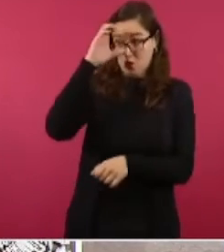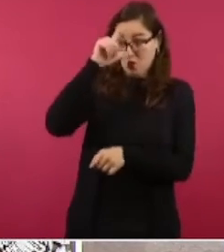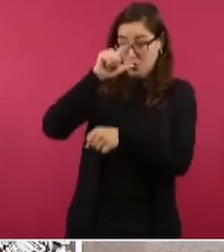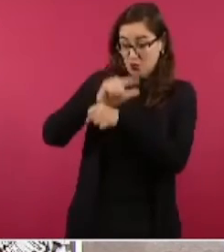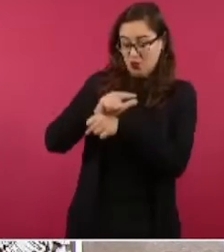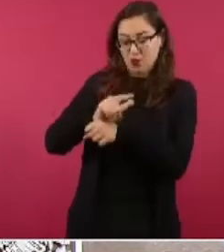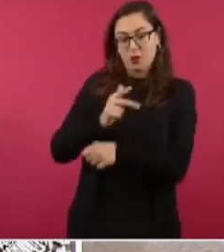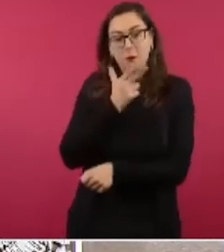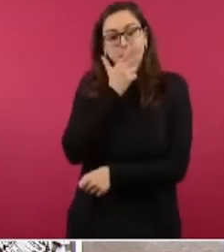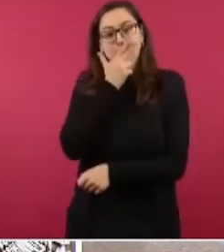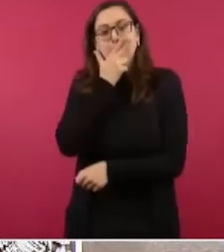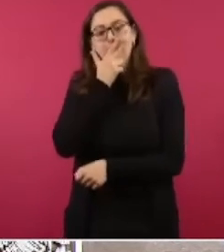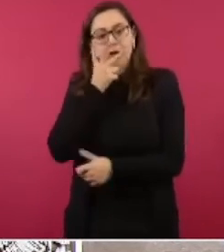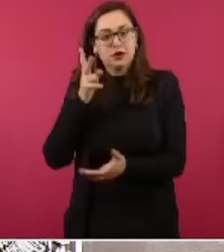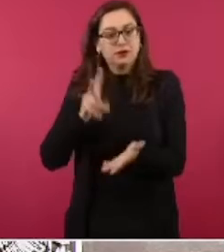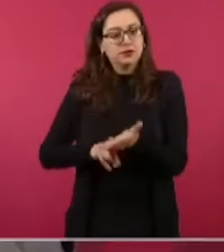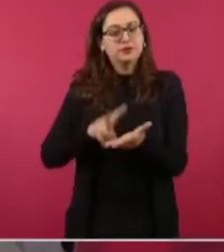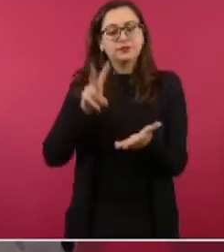siempre nos han salvado,